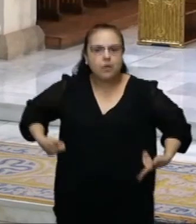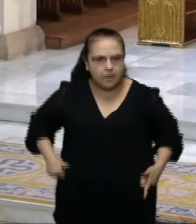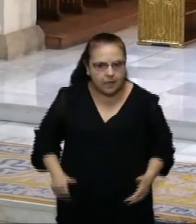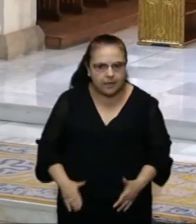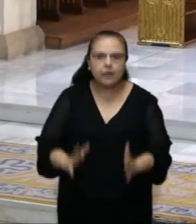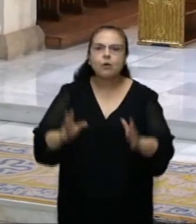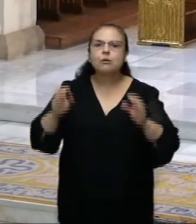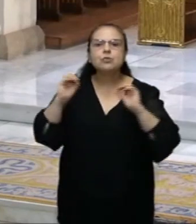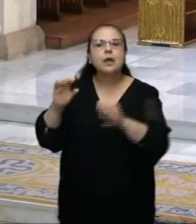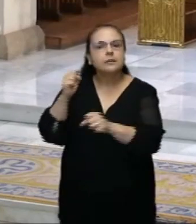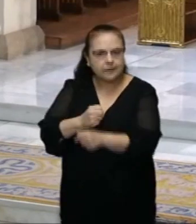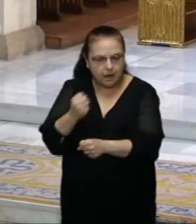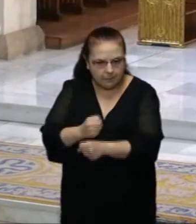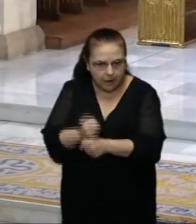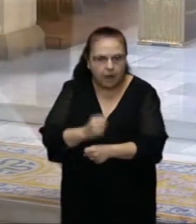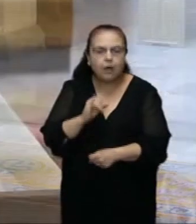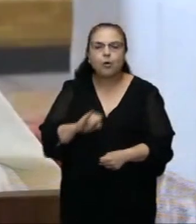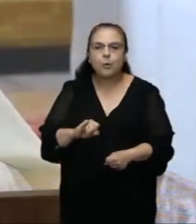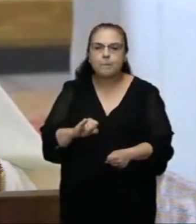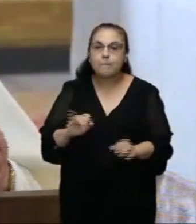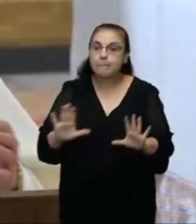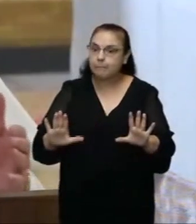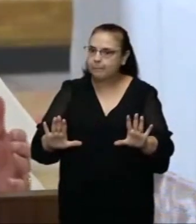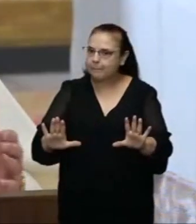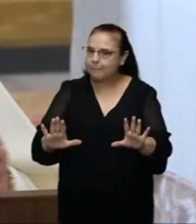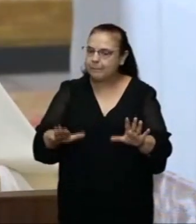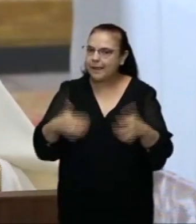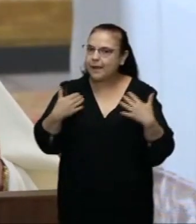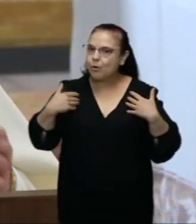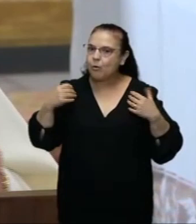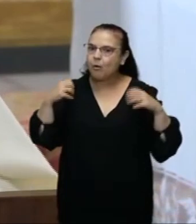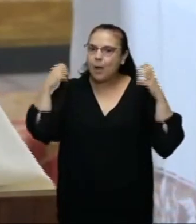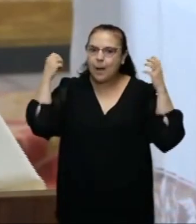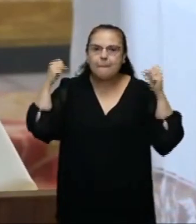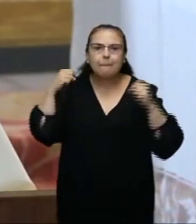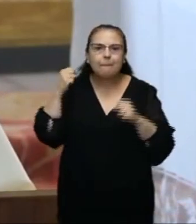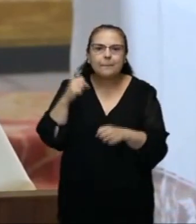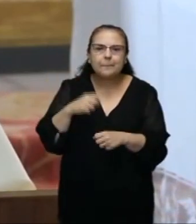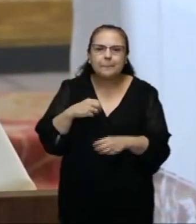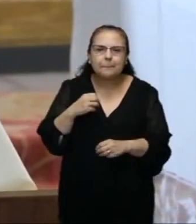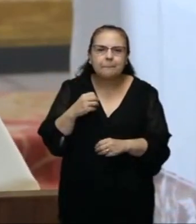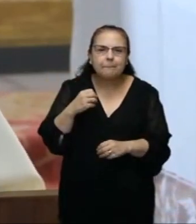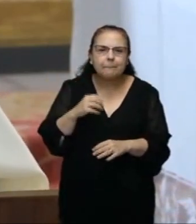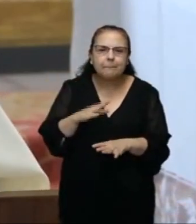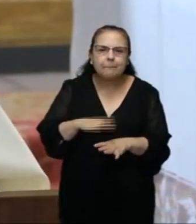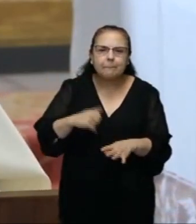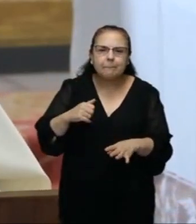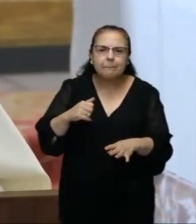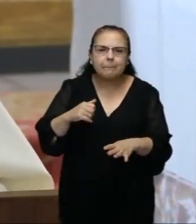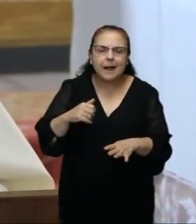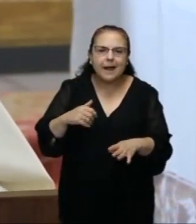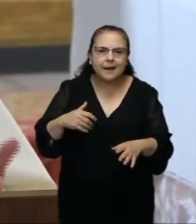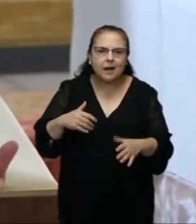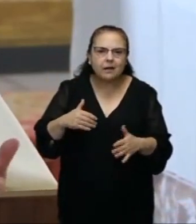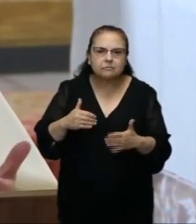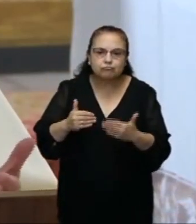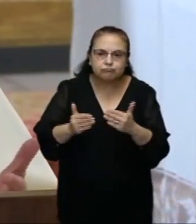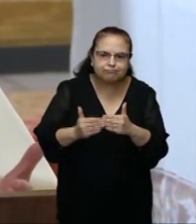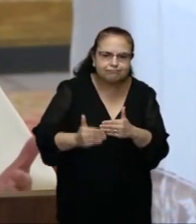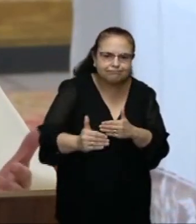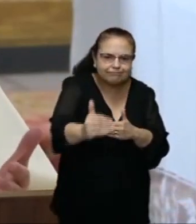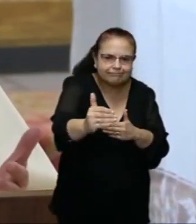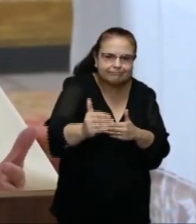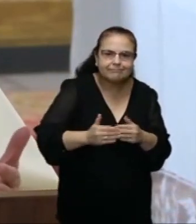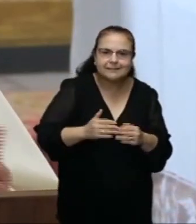que tiene su trabajo, pero que se ha estado preparando durante un tiempo para ser un servidor